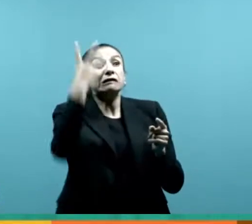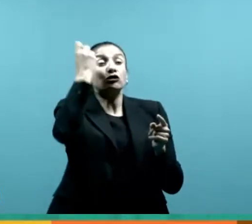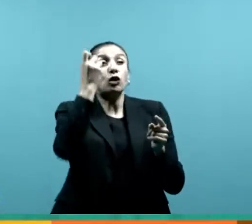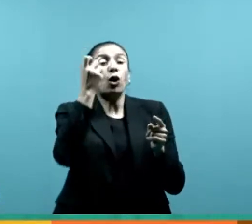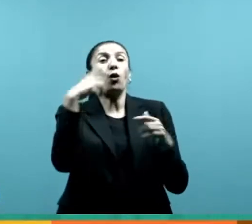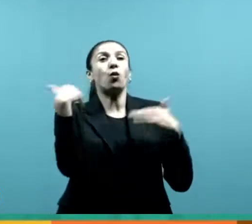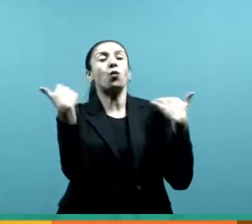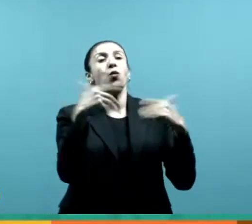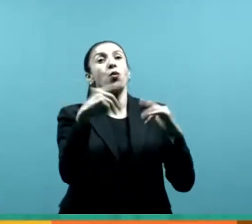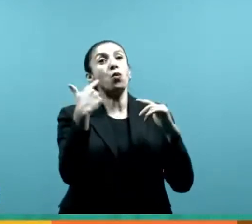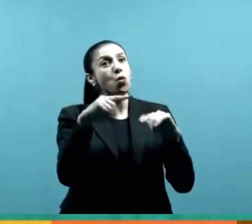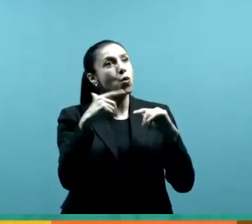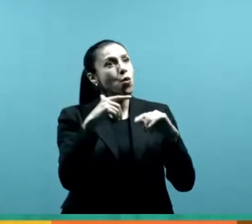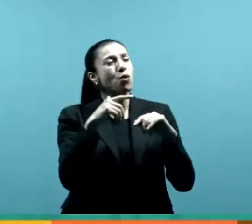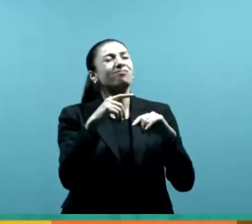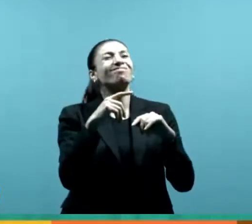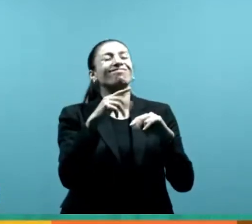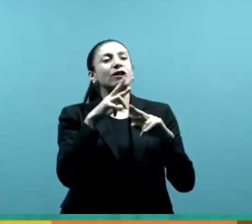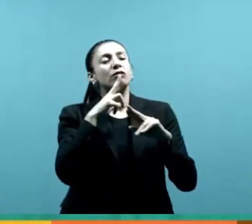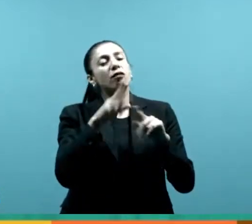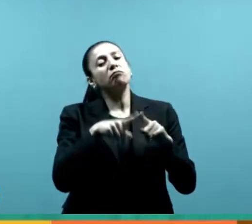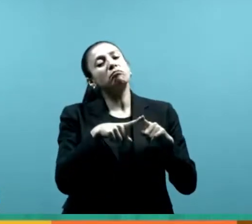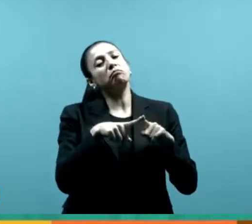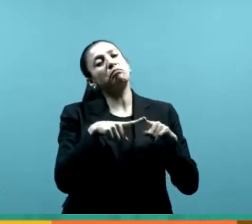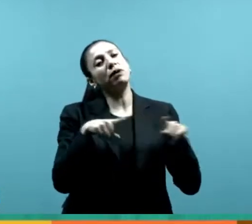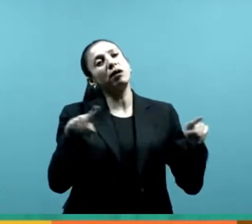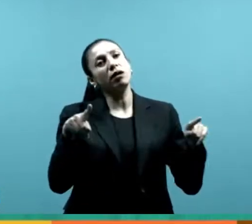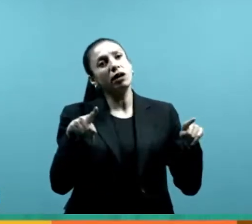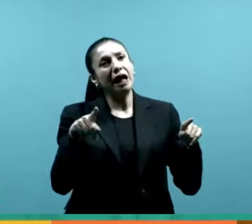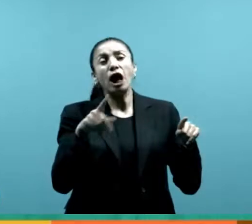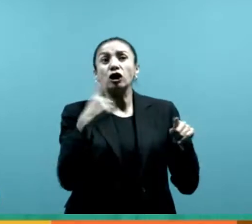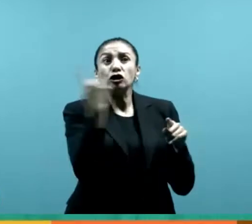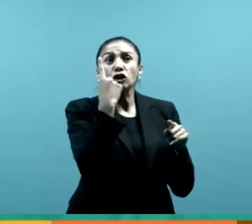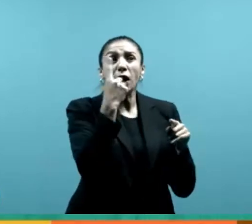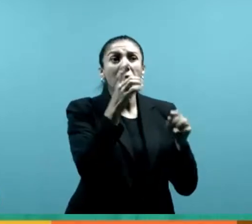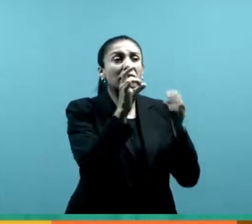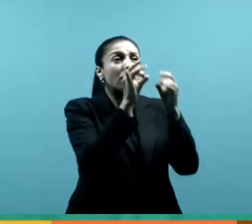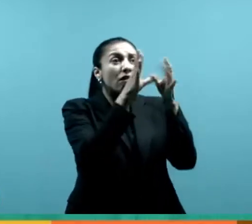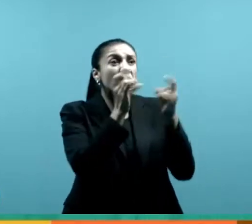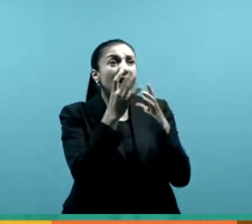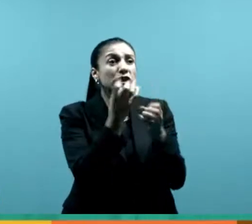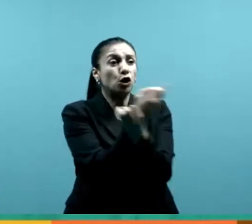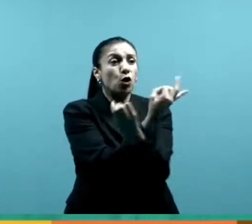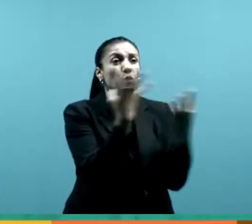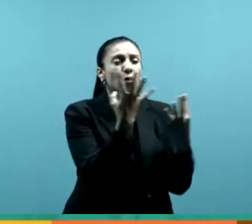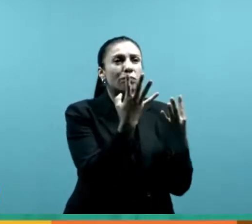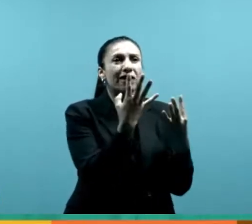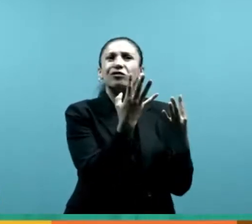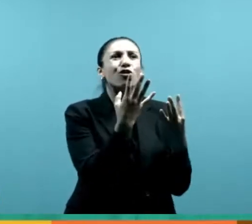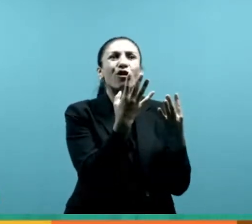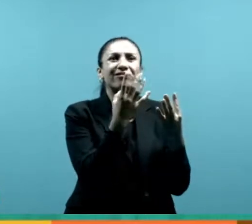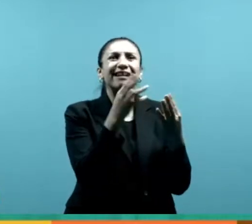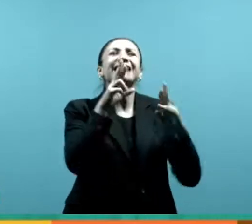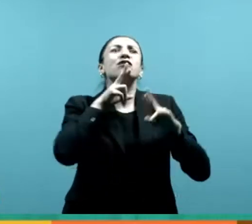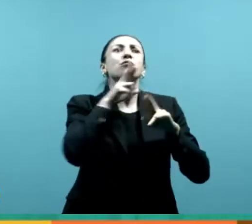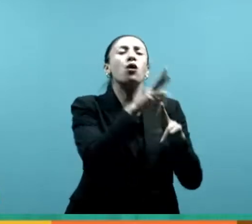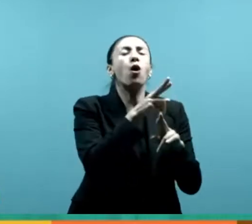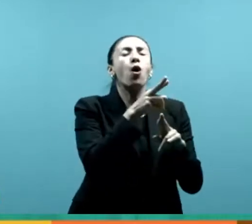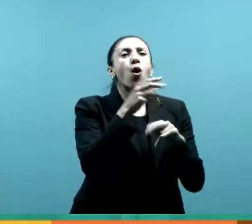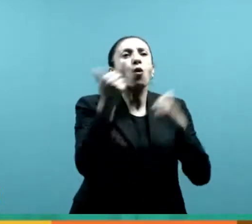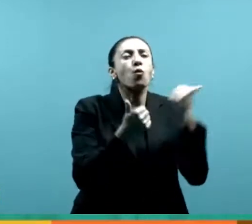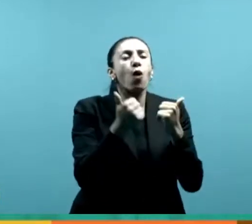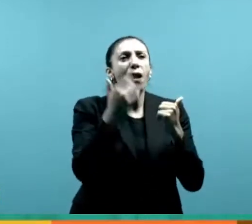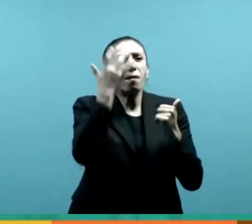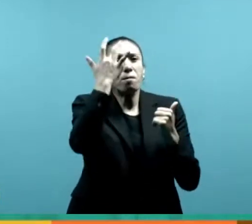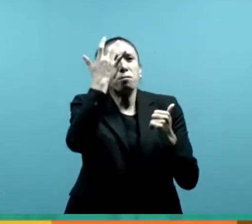debemos mantenernos a nivel de los hechos, las fechas, los números, sino por qué sucedió, por qué estos eventos que